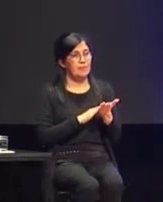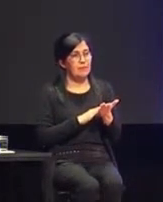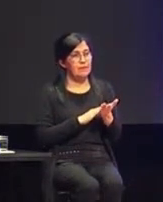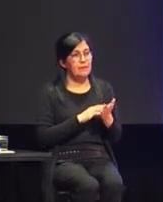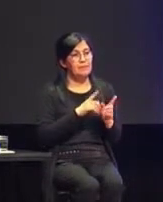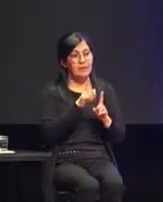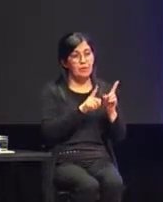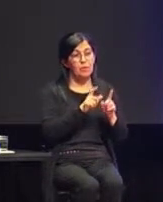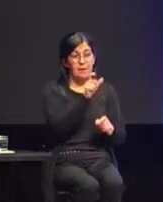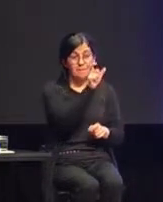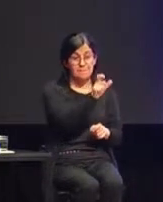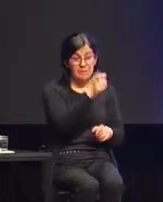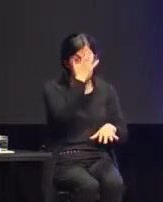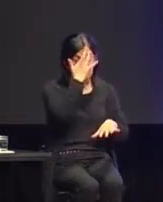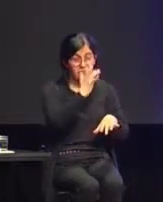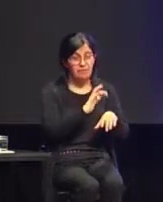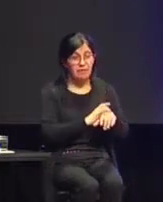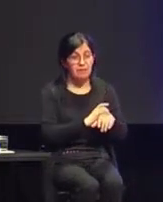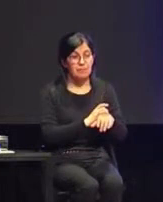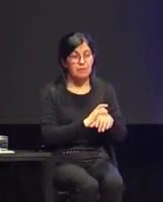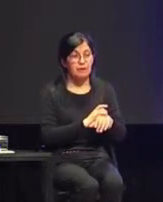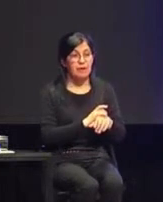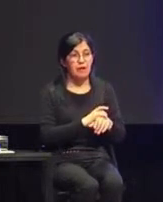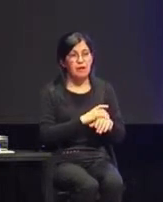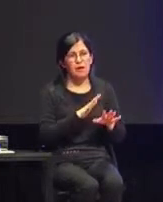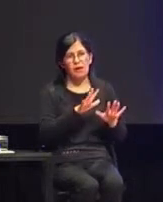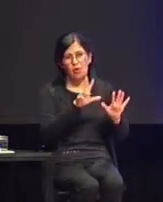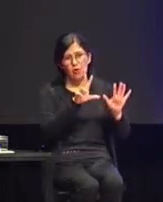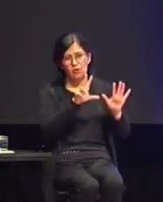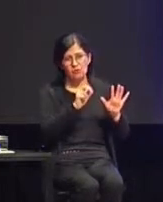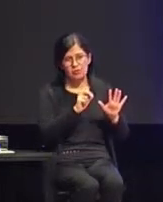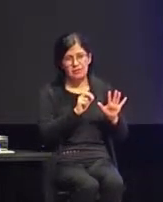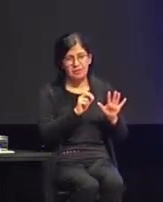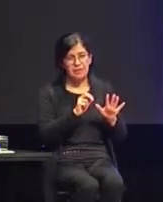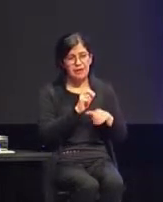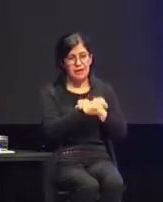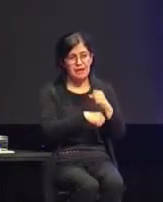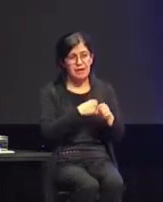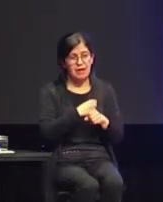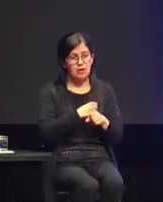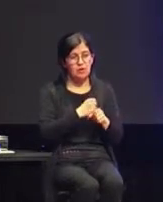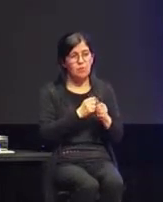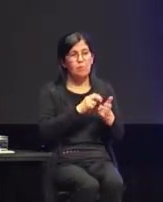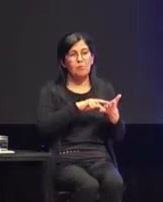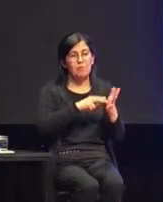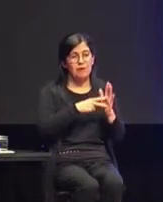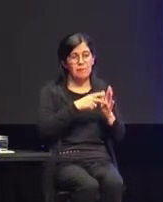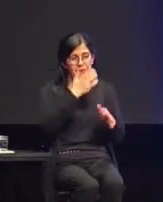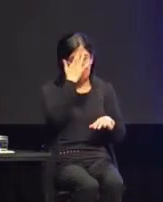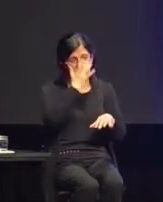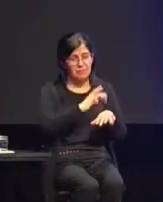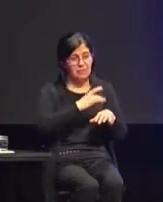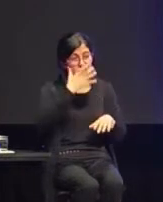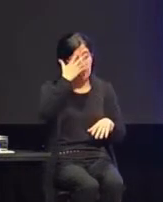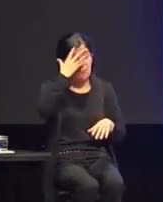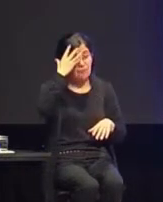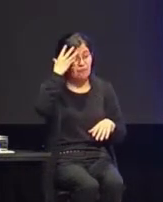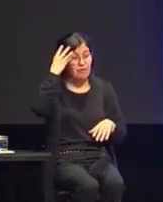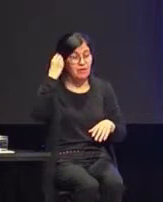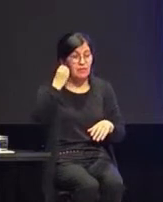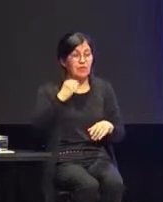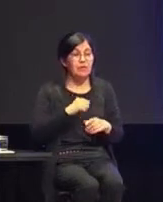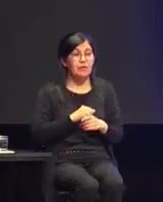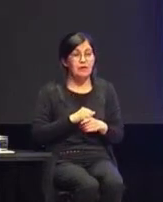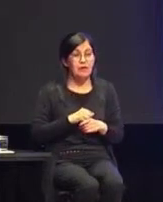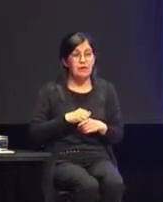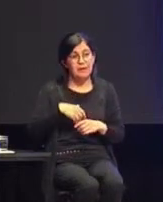de algunos pacientes 80 años con Alzheimer terminal, que no se movía en cama, y la señora